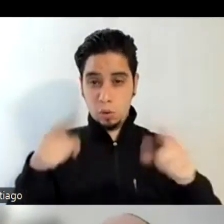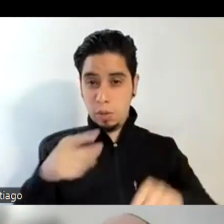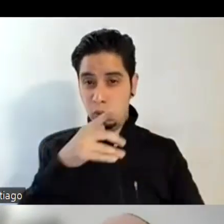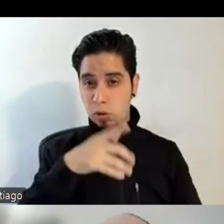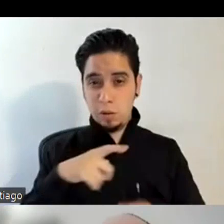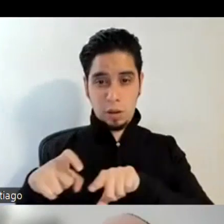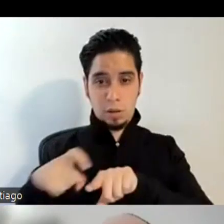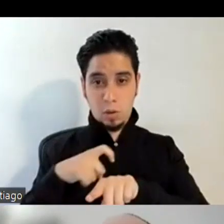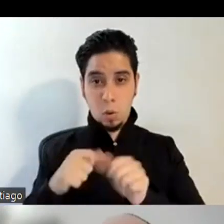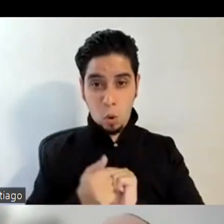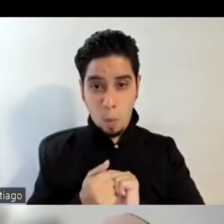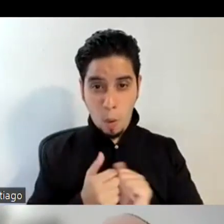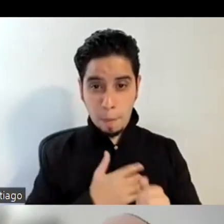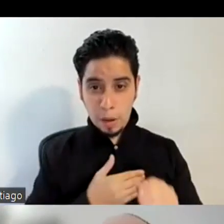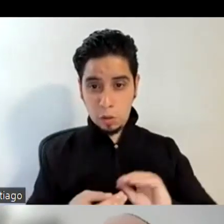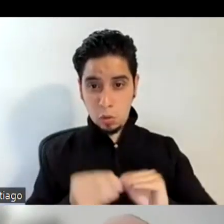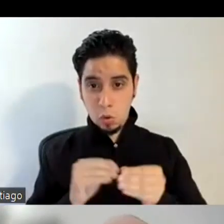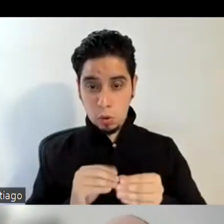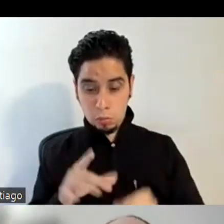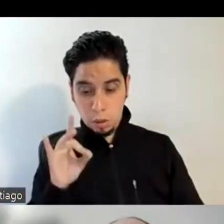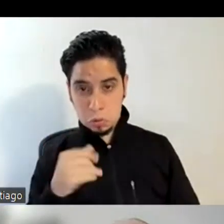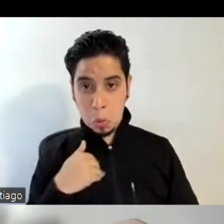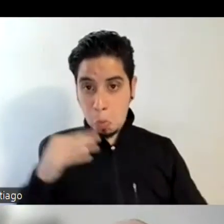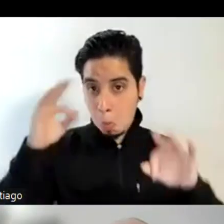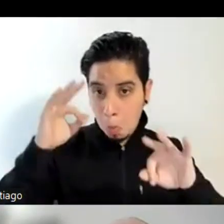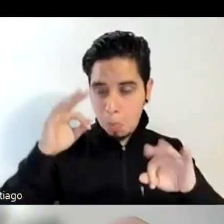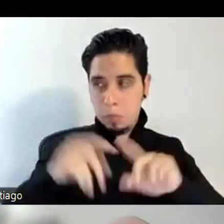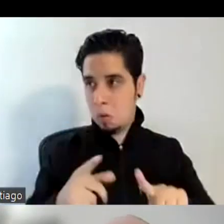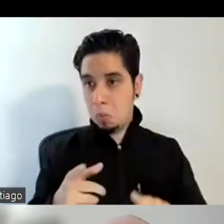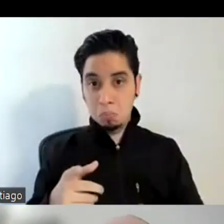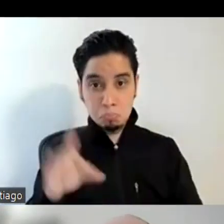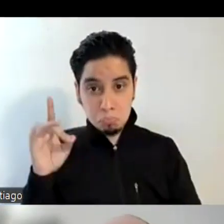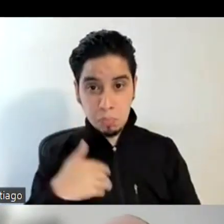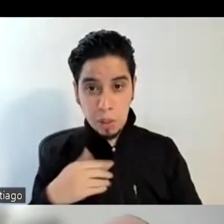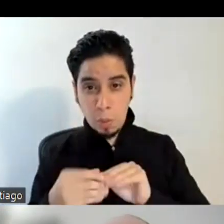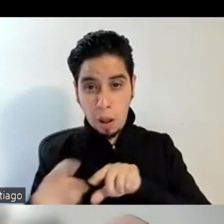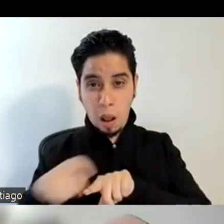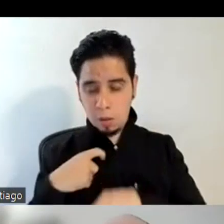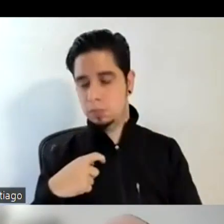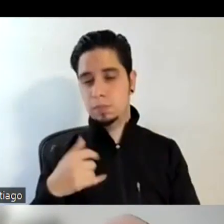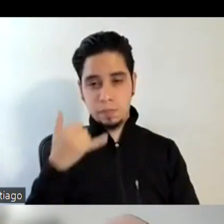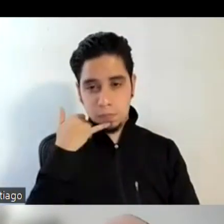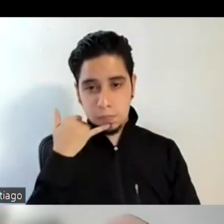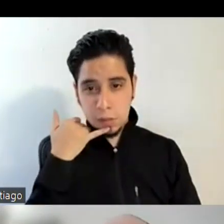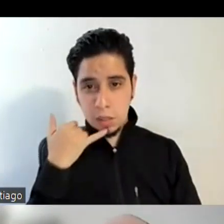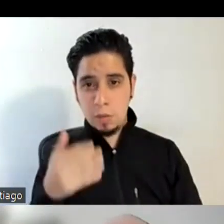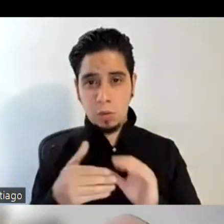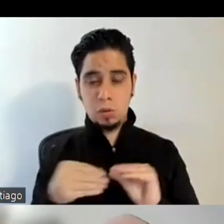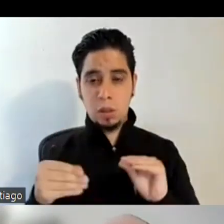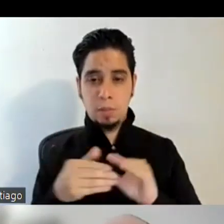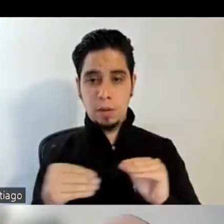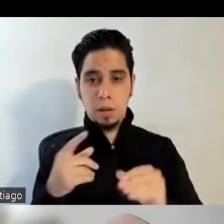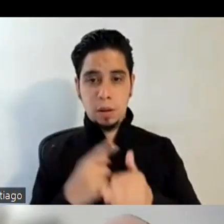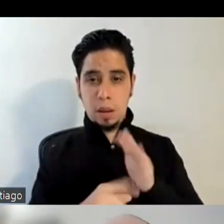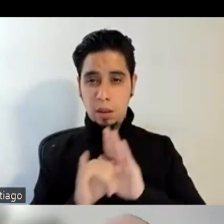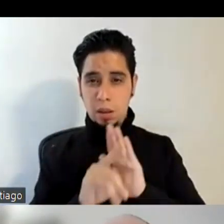que yo no sé cómo consiguió mi teléfono. No me molesta para nada, a mí no me molesta, pero consiguió mi teléfono y me llamó a contarme que se había identificado